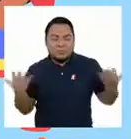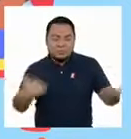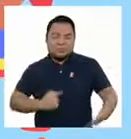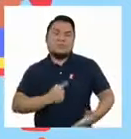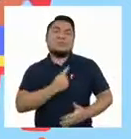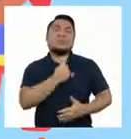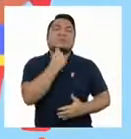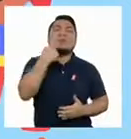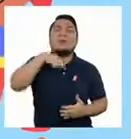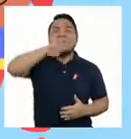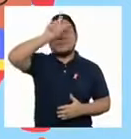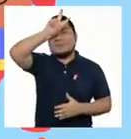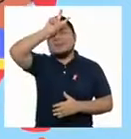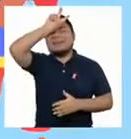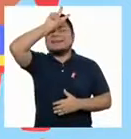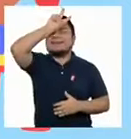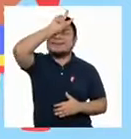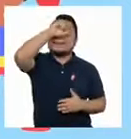orgullo a mi